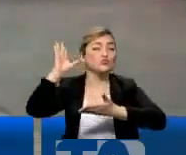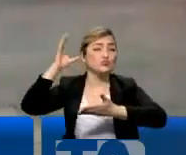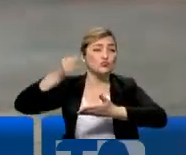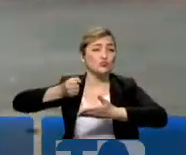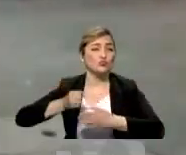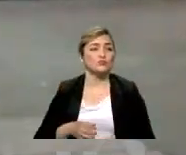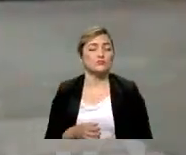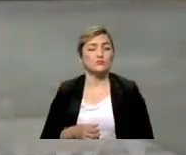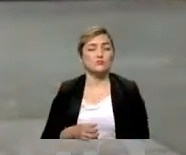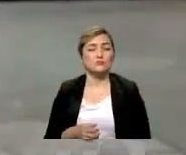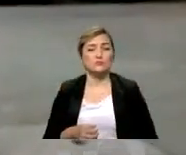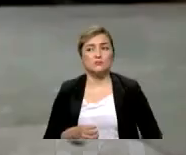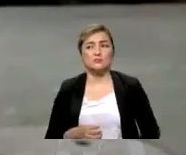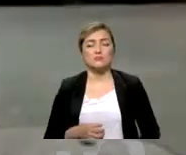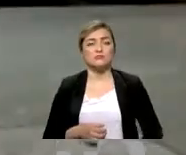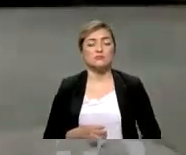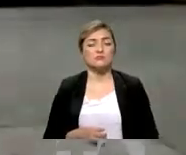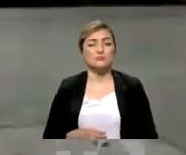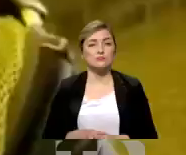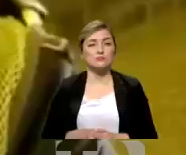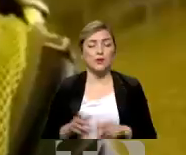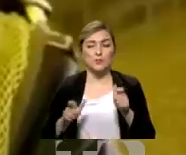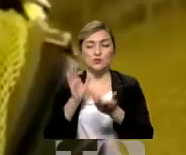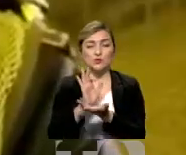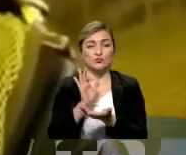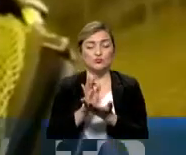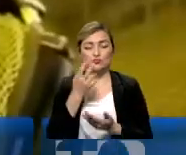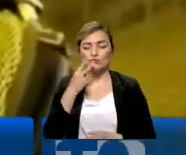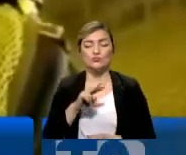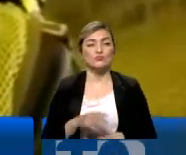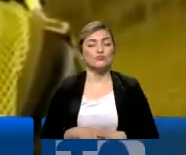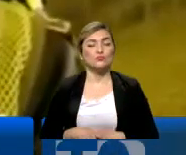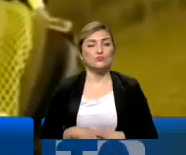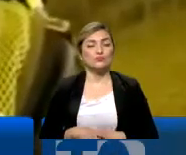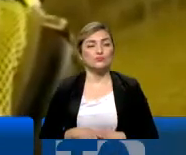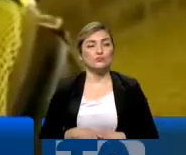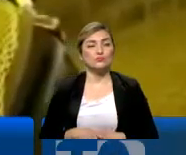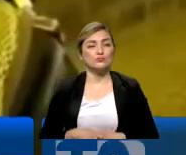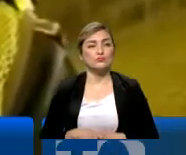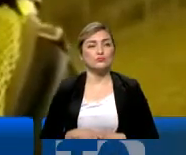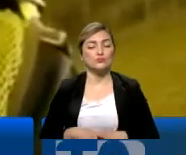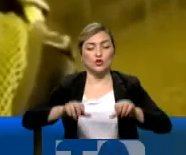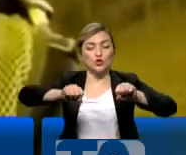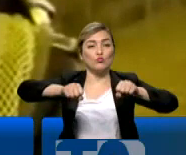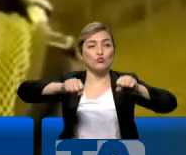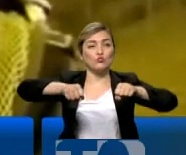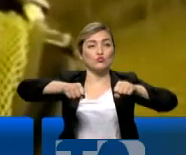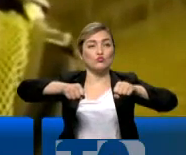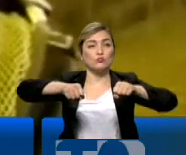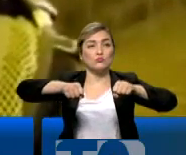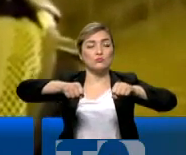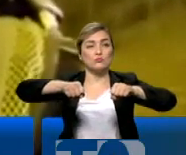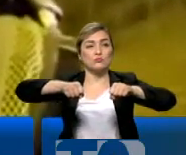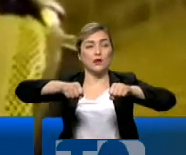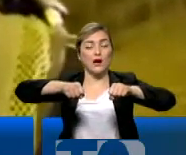de personas que los cuales pudieron ver, observaron lo que había pasado en el lugar, informan que el motorizado circulaba por el eje